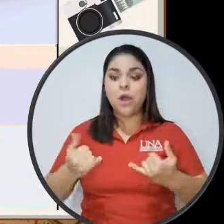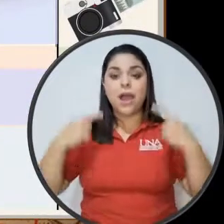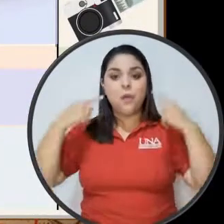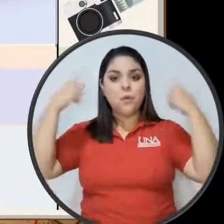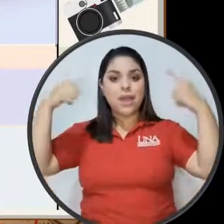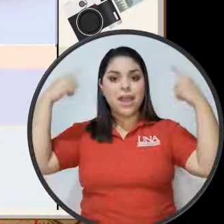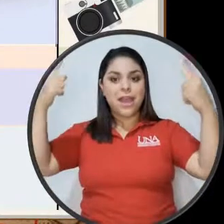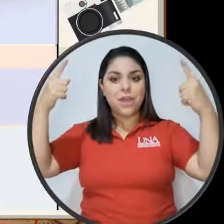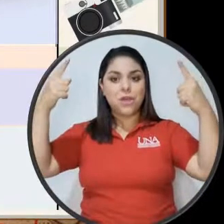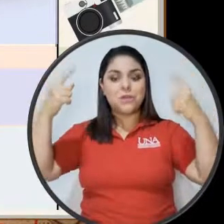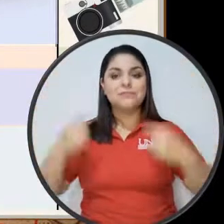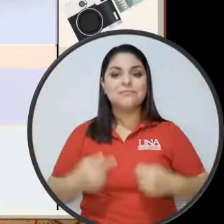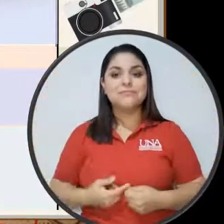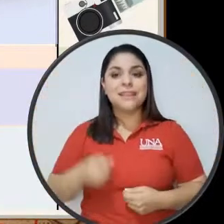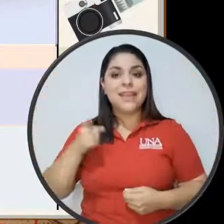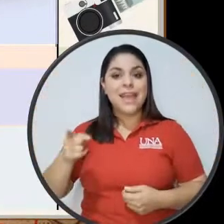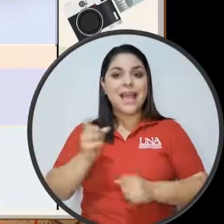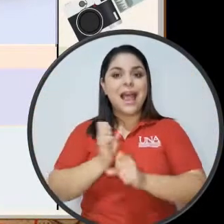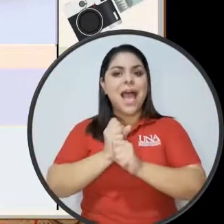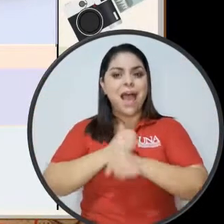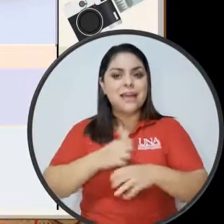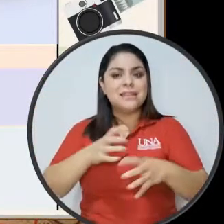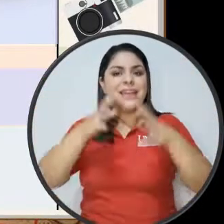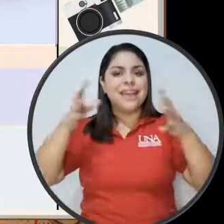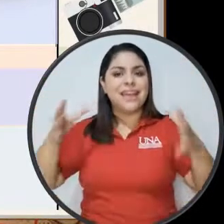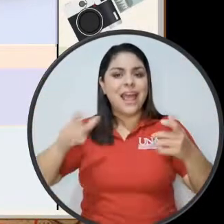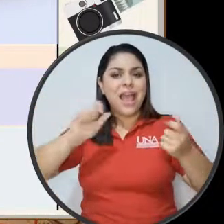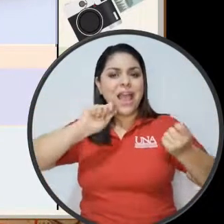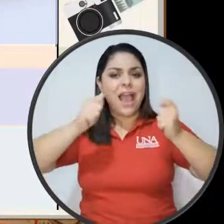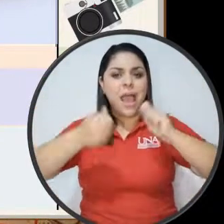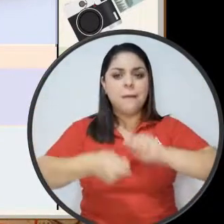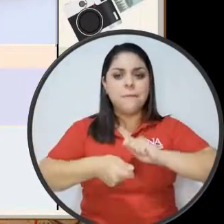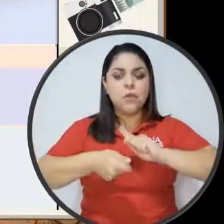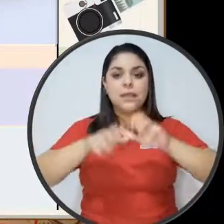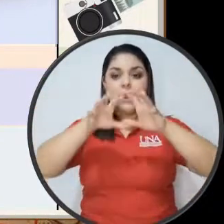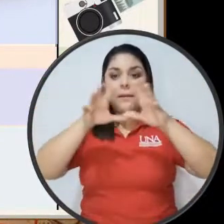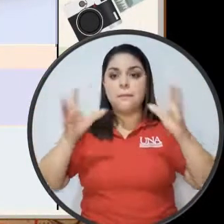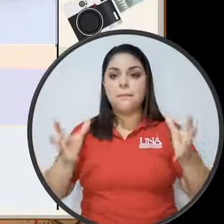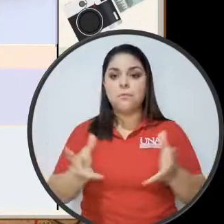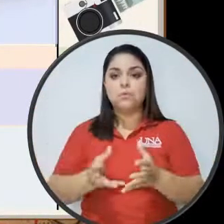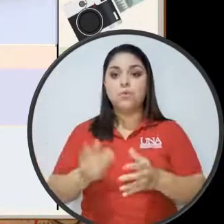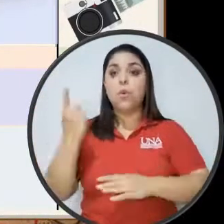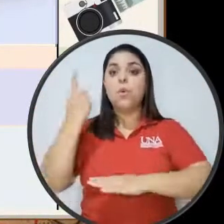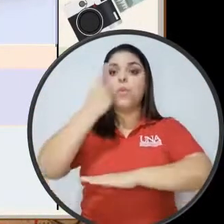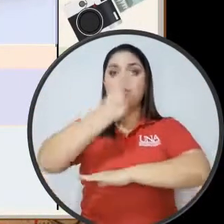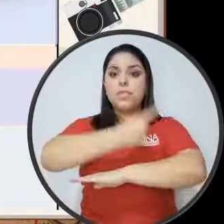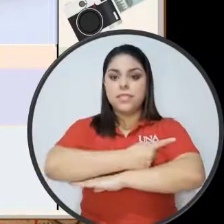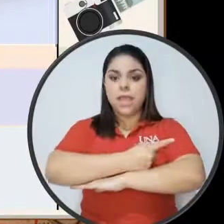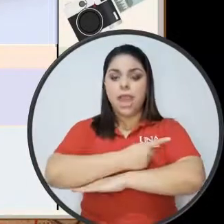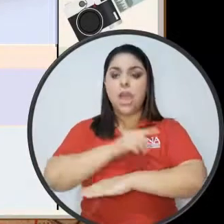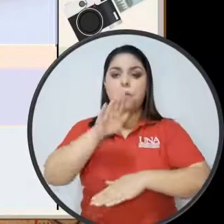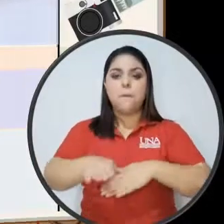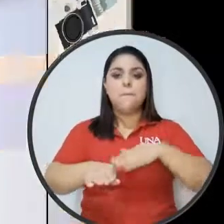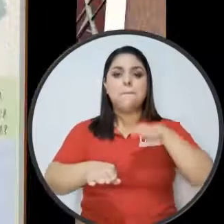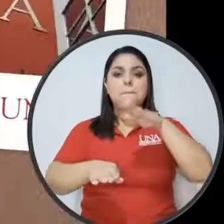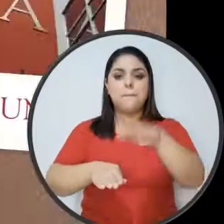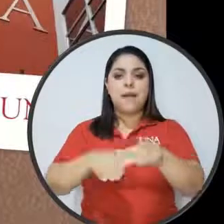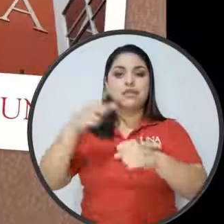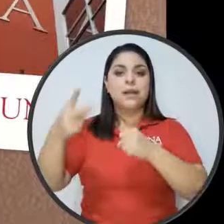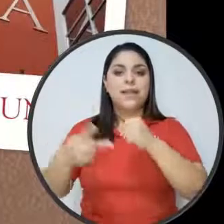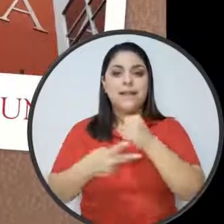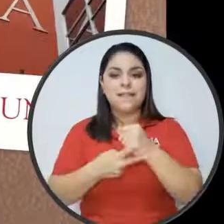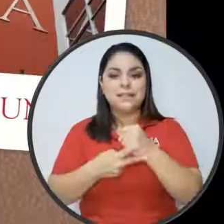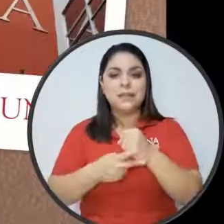Ahora era un héroe que hacía un gran cambio en el mundo, un día y un paso a la